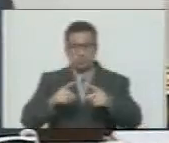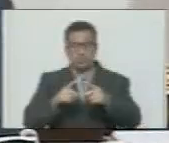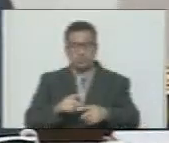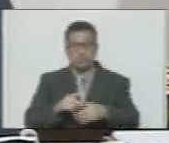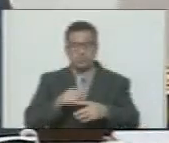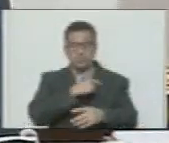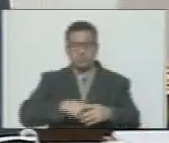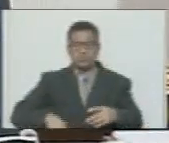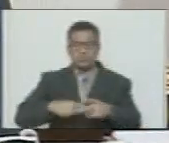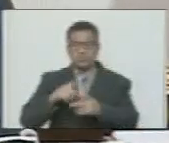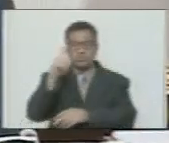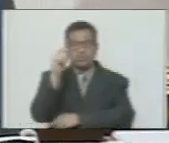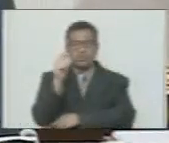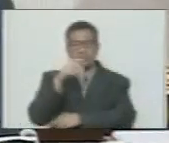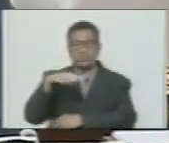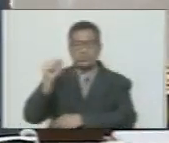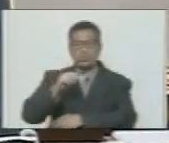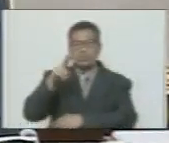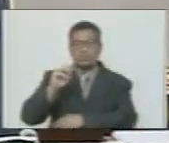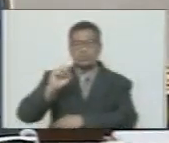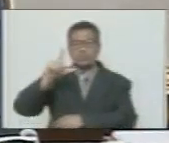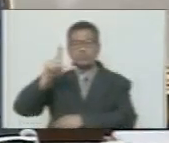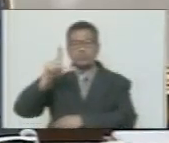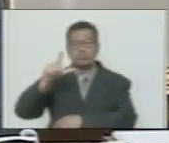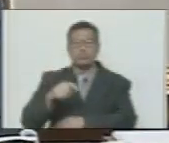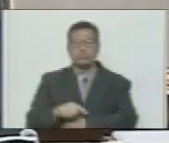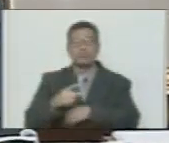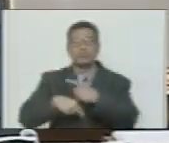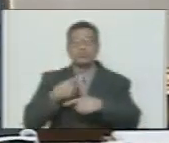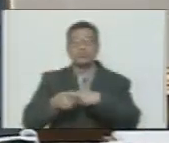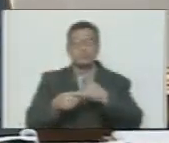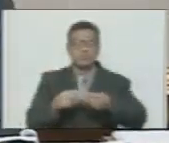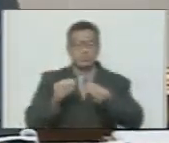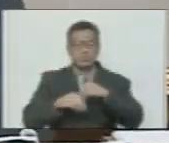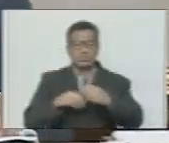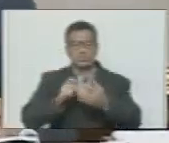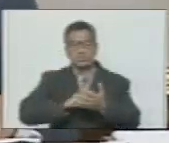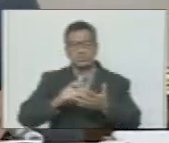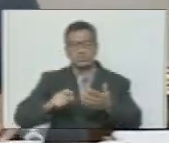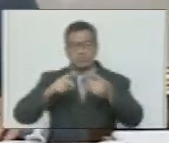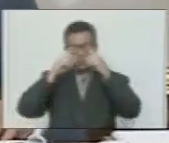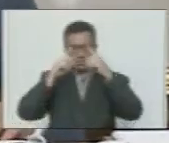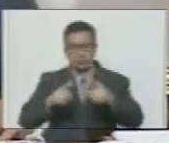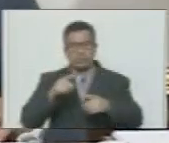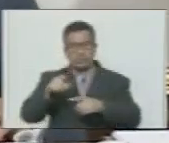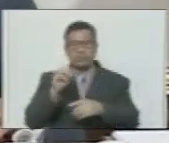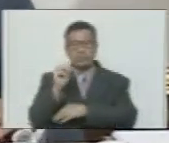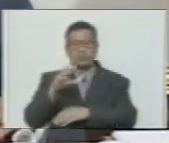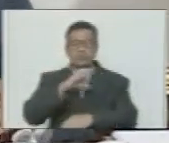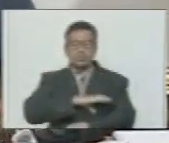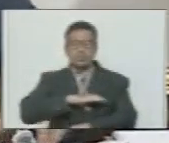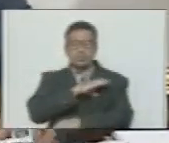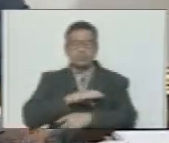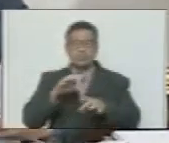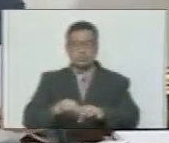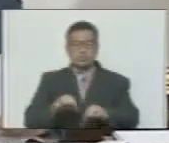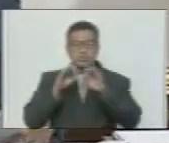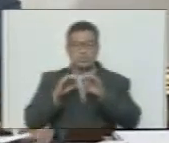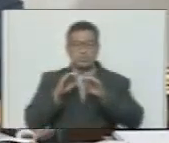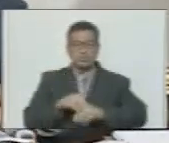la decisión que sea presidida por el diputado Saúl Ortega. Luego estableceremos la conformación definitiva de esa